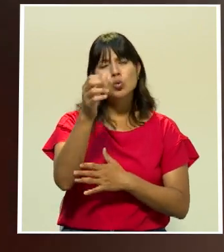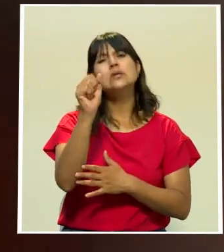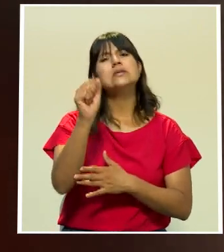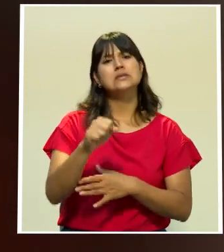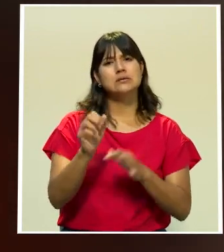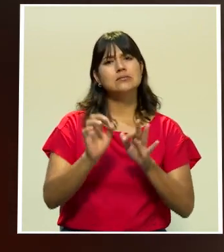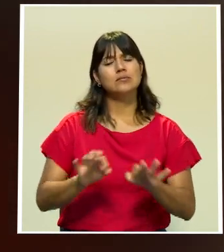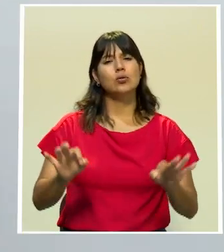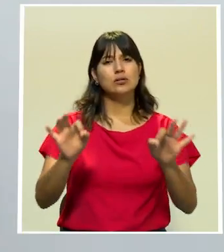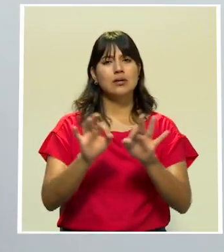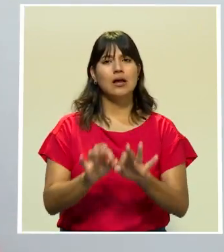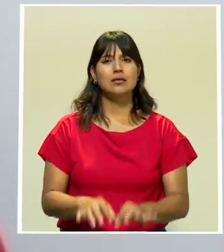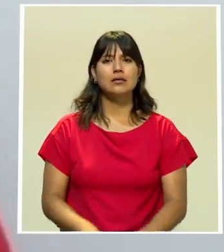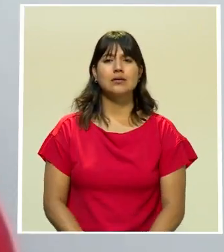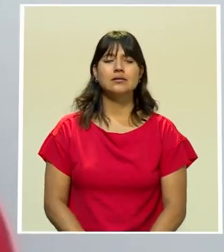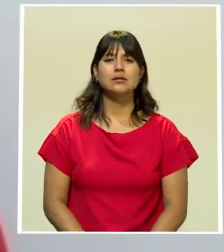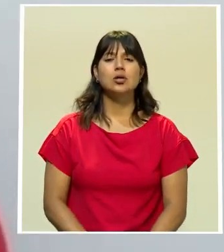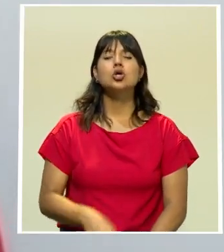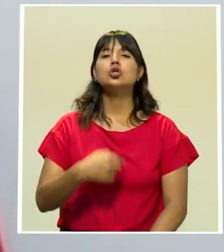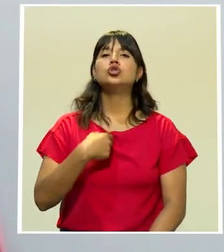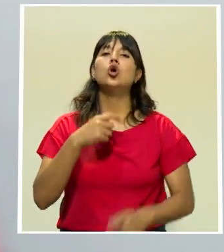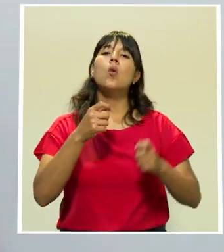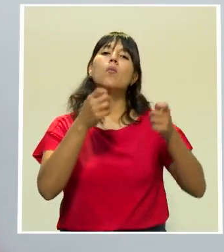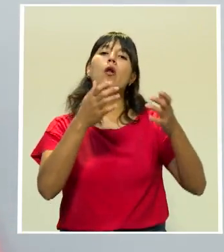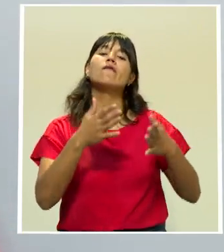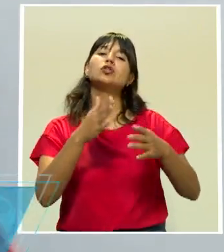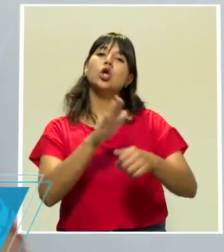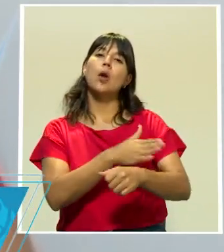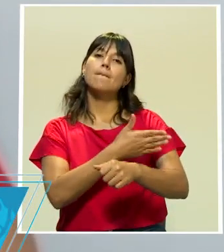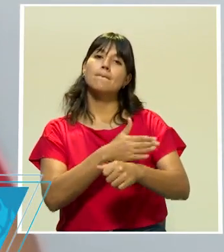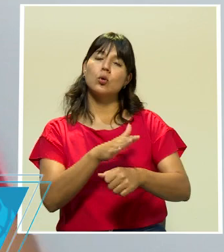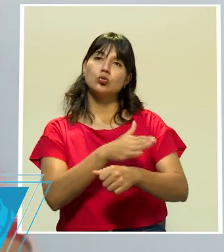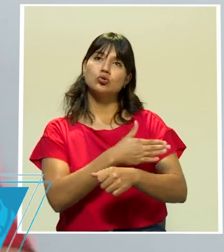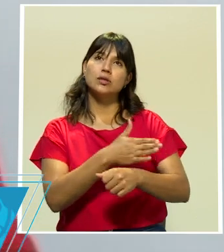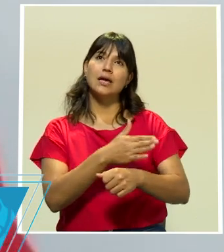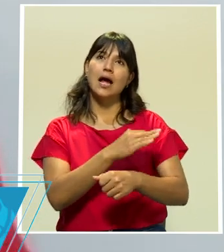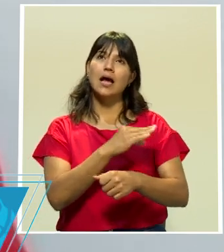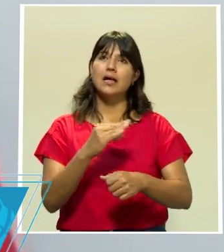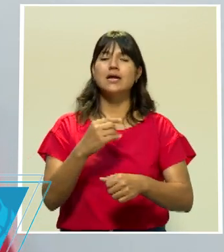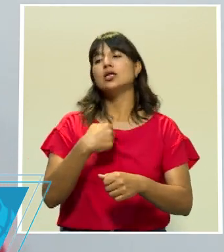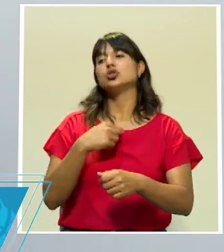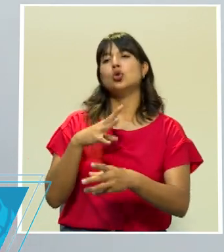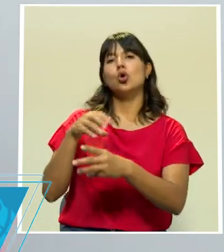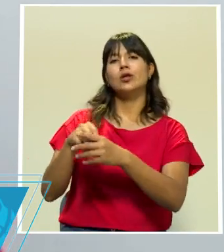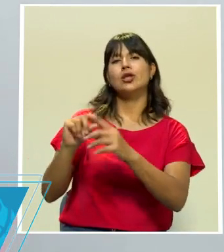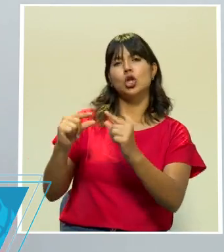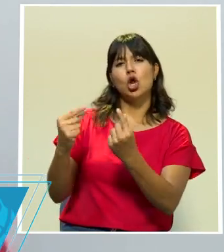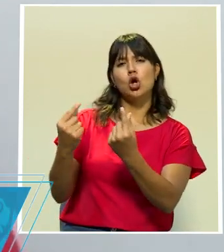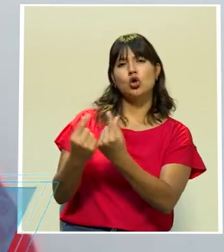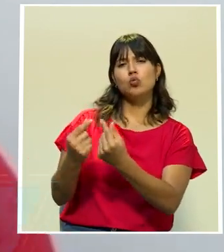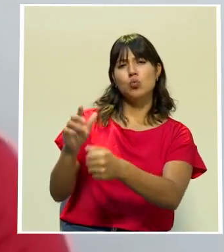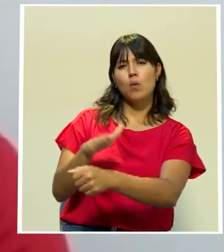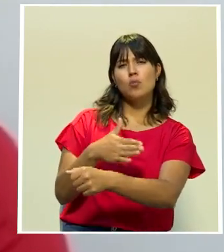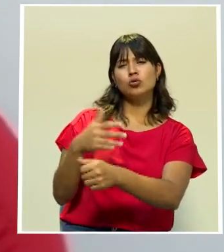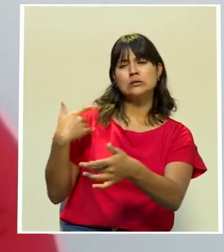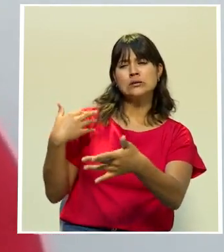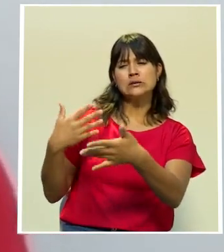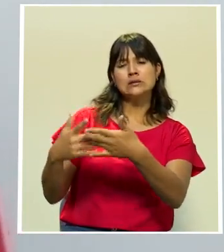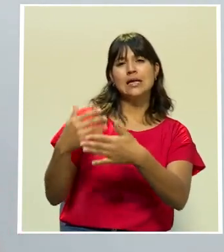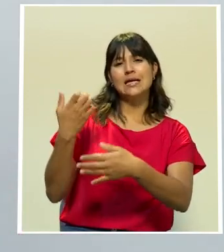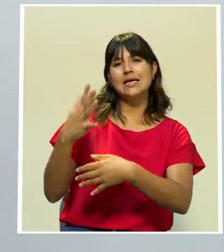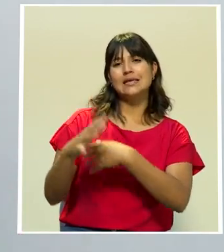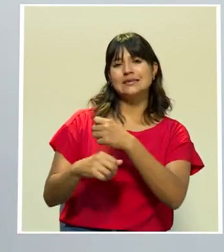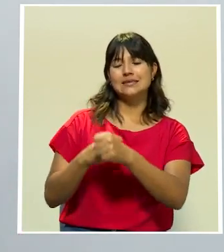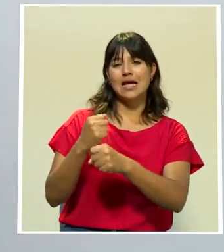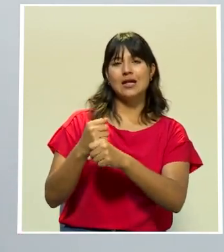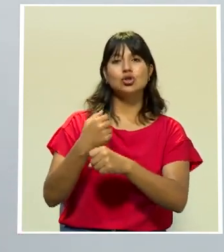cuenta. Soy profesor de música y tubista de cimarronas desde hace más de 15 años. También